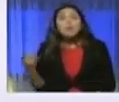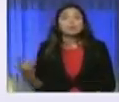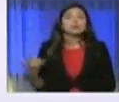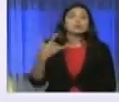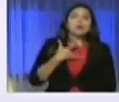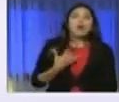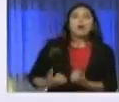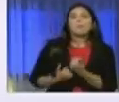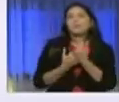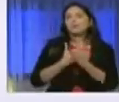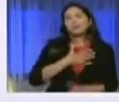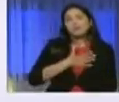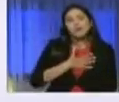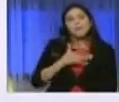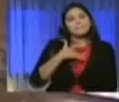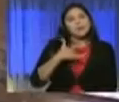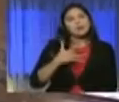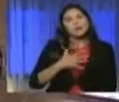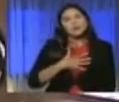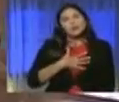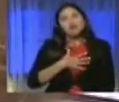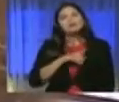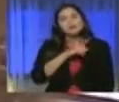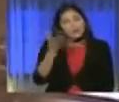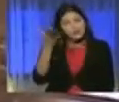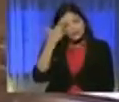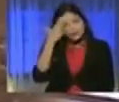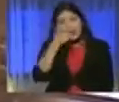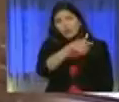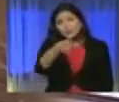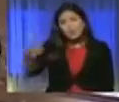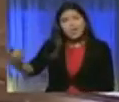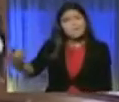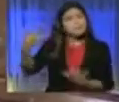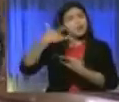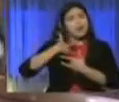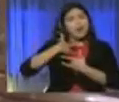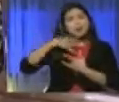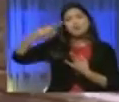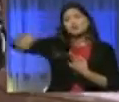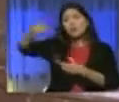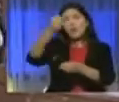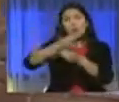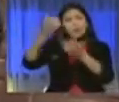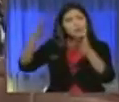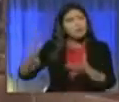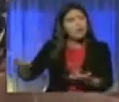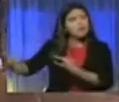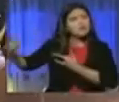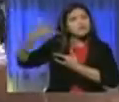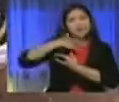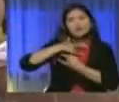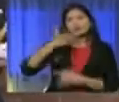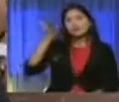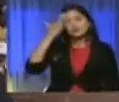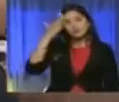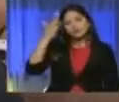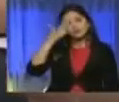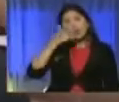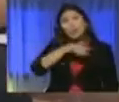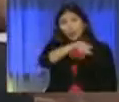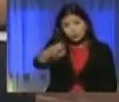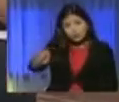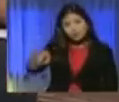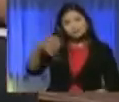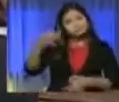respaldo absoluto. Me siento acompañado y me siento amado por la clase obrera venezolana. Cuenten ustedes con